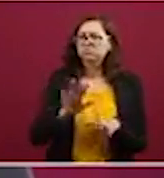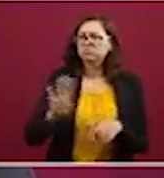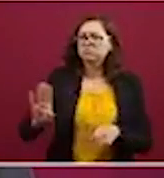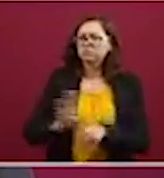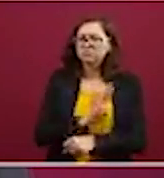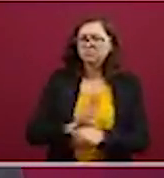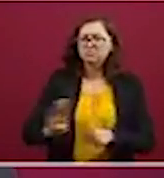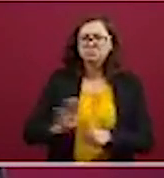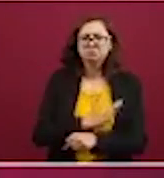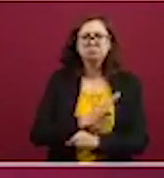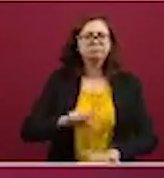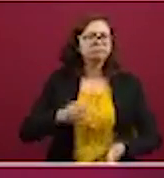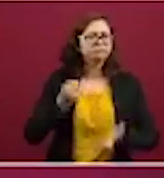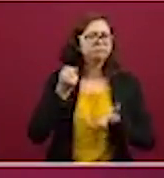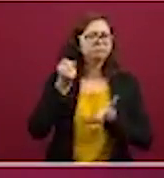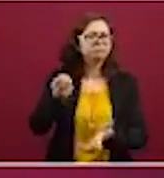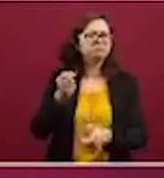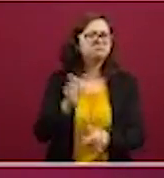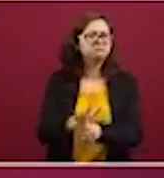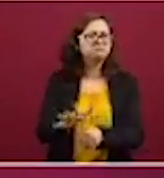tiene presupuestos